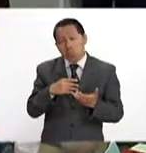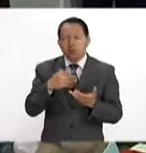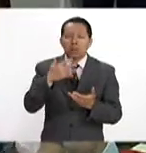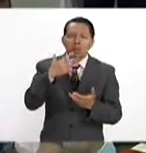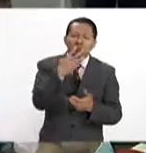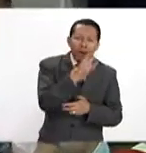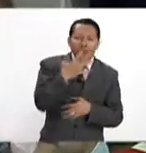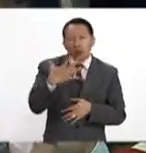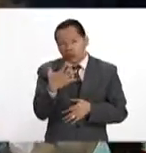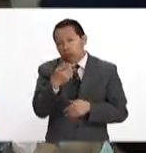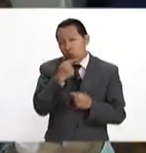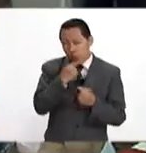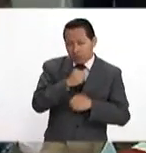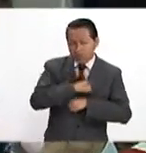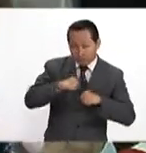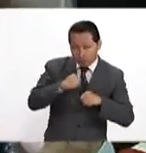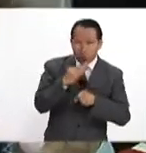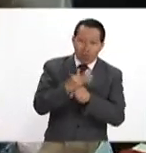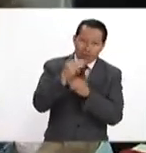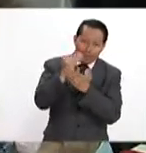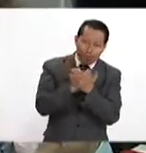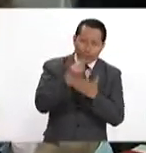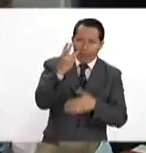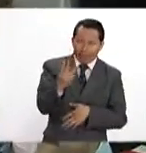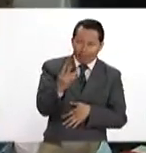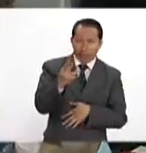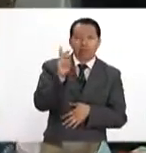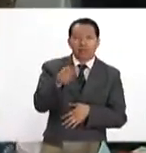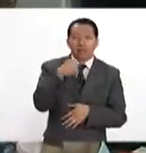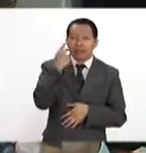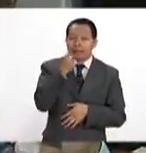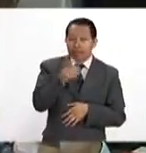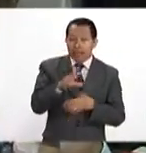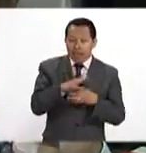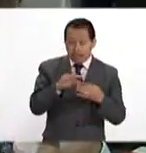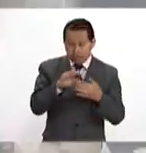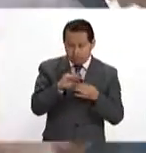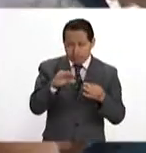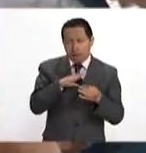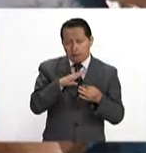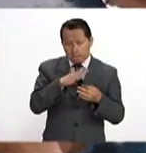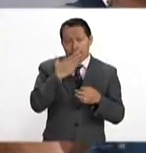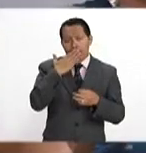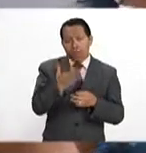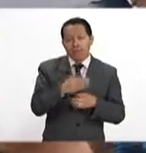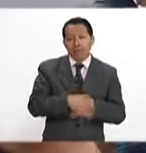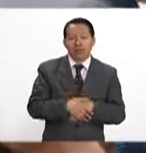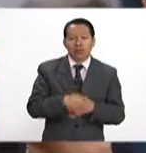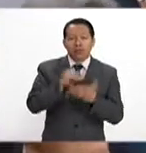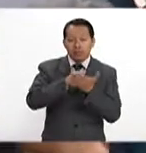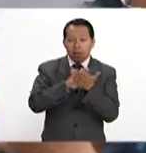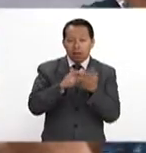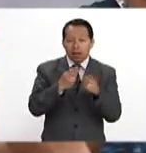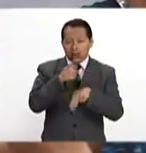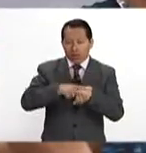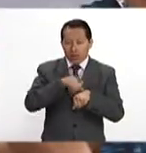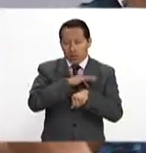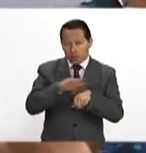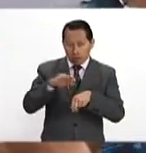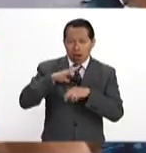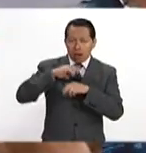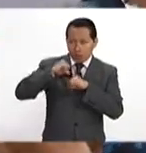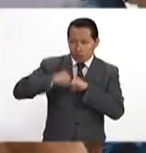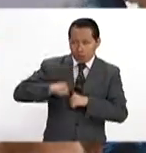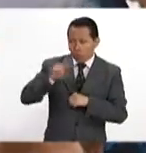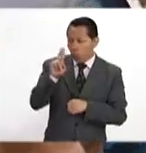en obesidad y hoy tenemos 3. Entonces, bueno, eso está hablando de que la estrategia está funcionando. Este registro nacional fue reconocido por autoridades